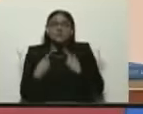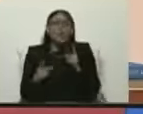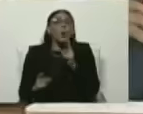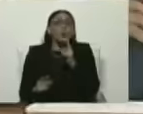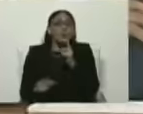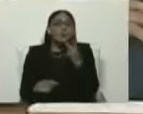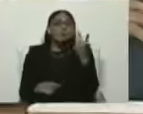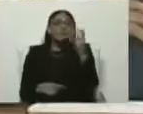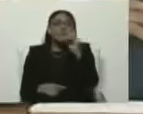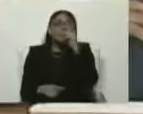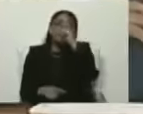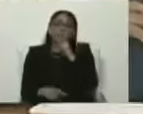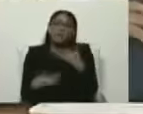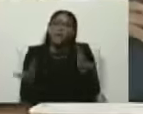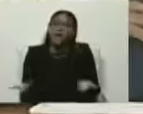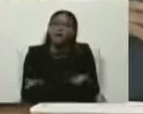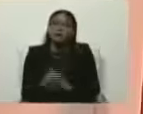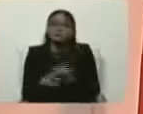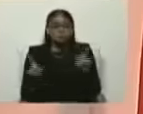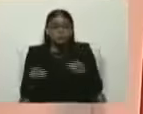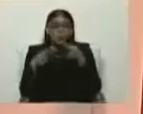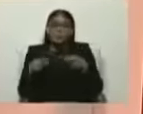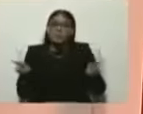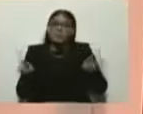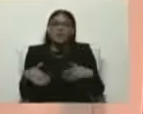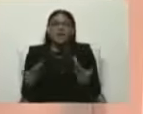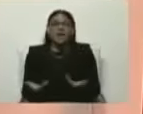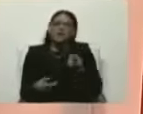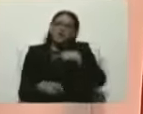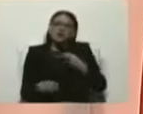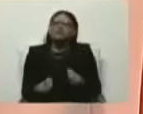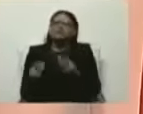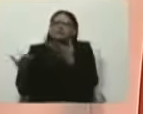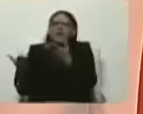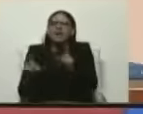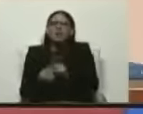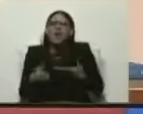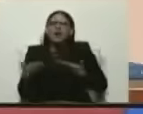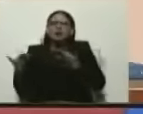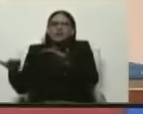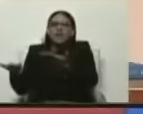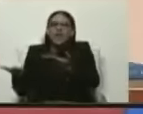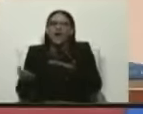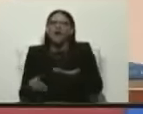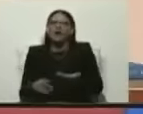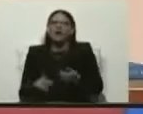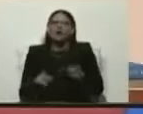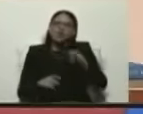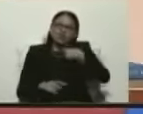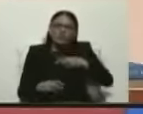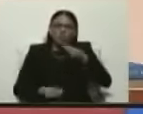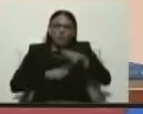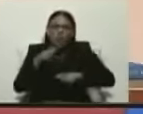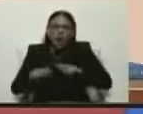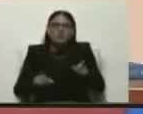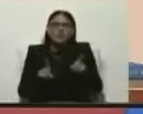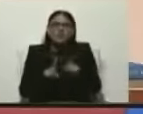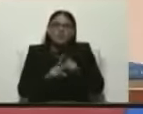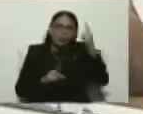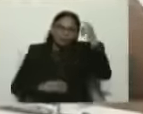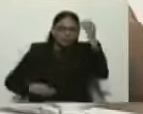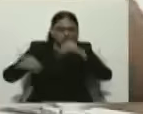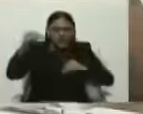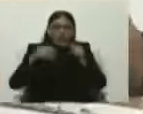70 años cumple. Y nosotros le vamos a regalar eso, el partido de Chávez, el partido que creó el comandante